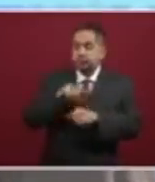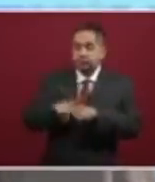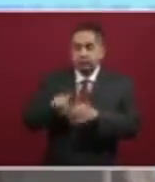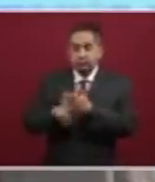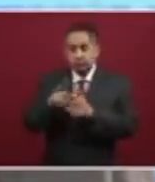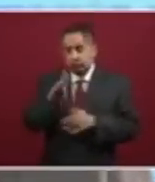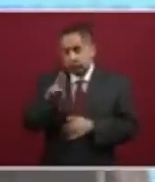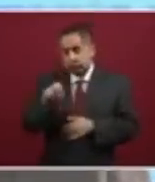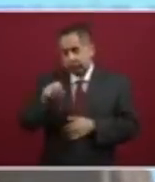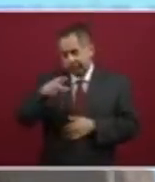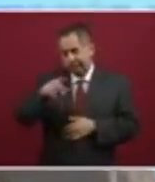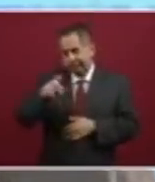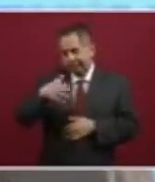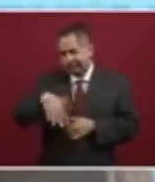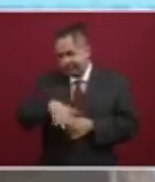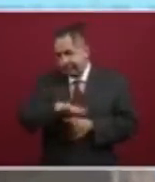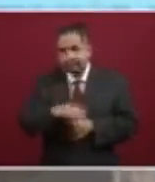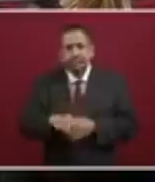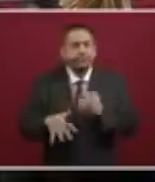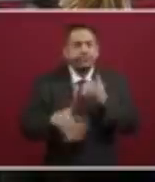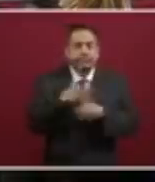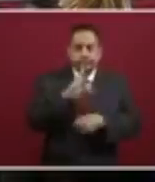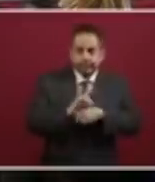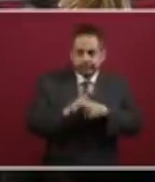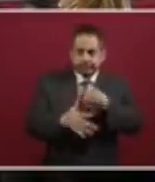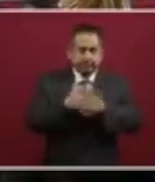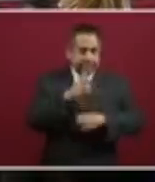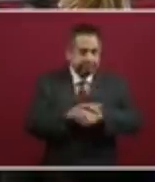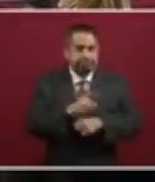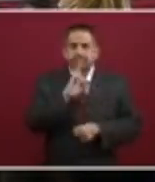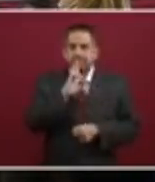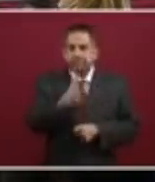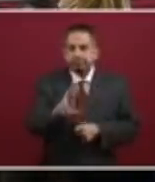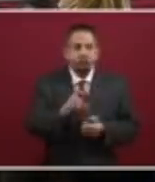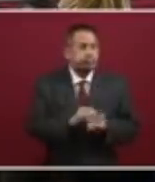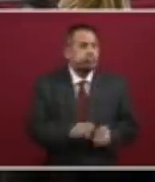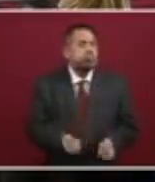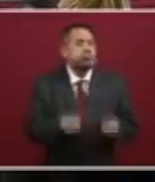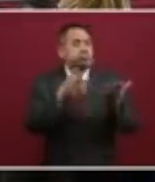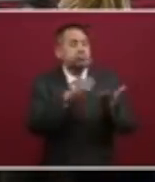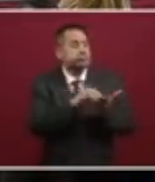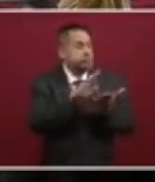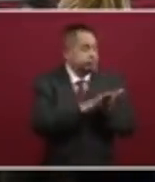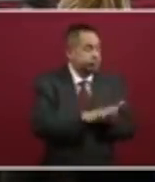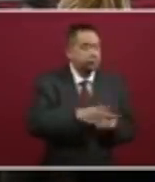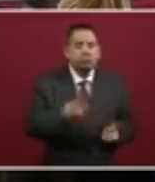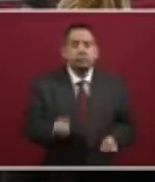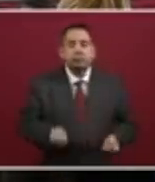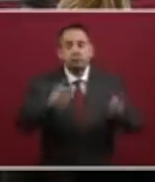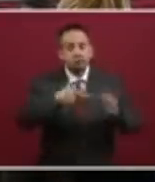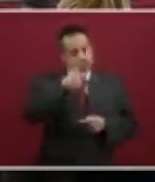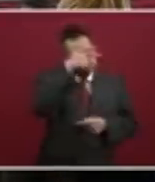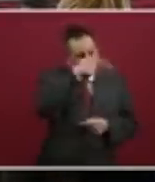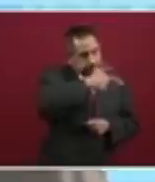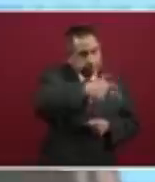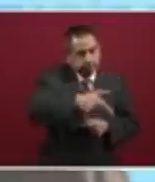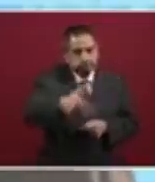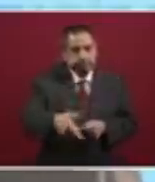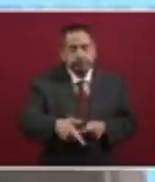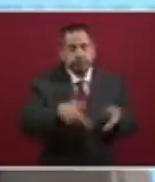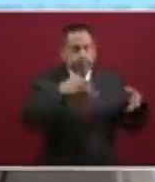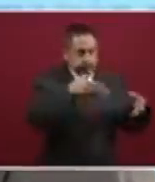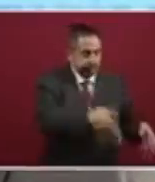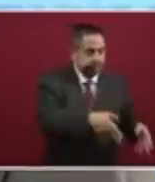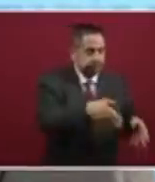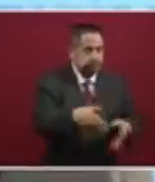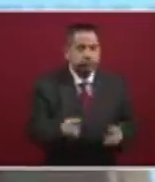entregando quincenalmente un reporte sobre el registro de fosas, cuerpos encontrados y sitios al presidente de la